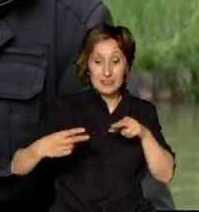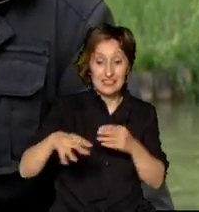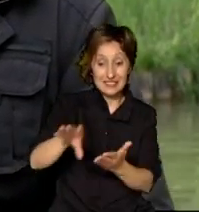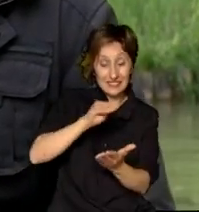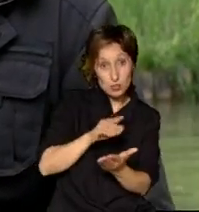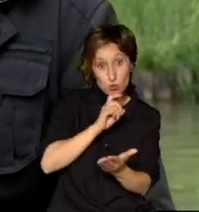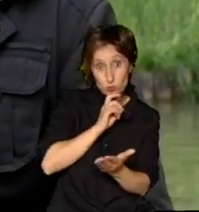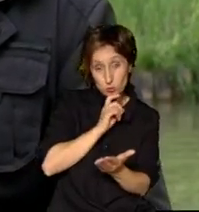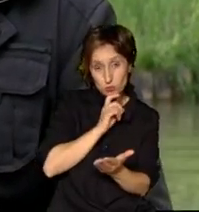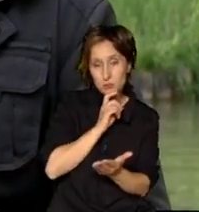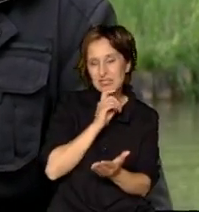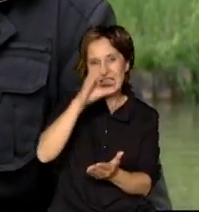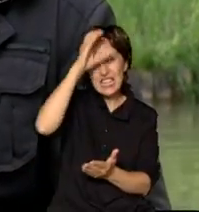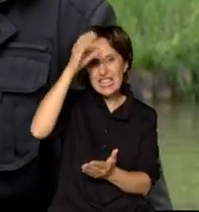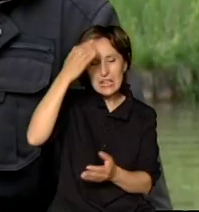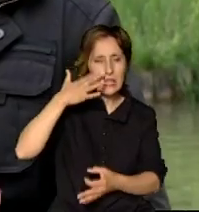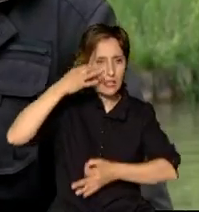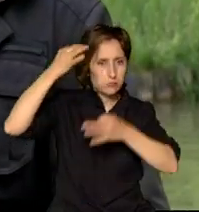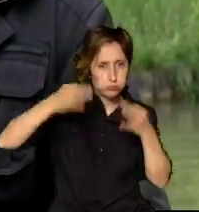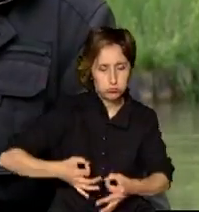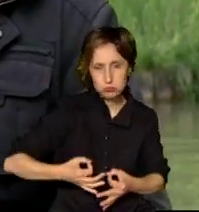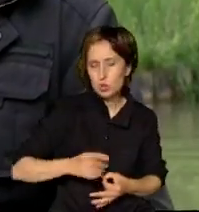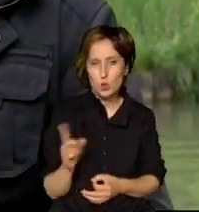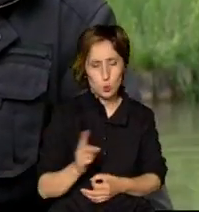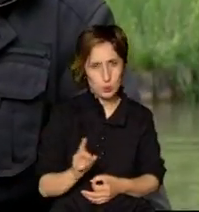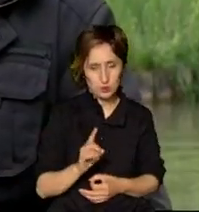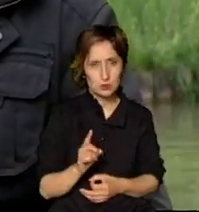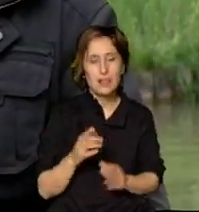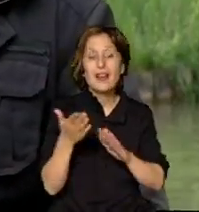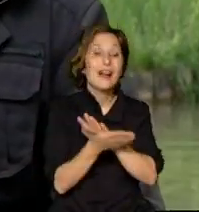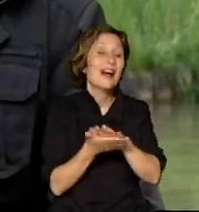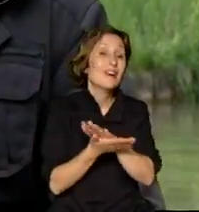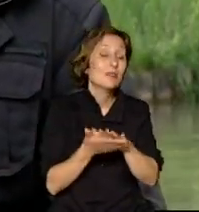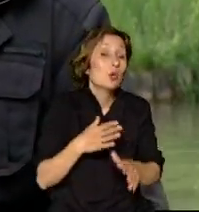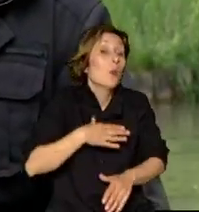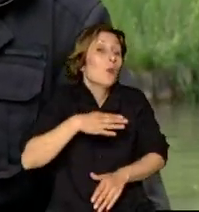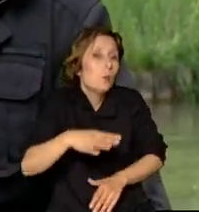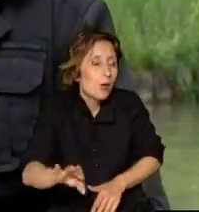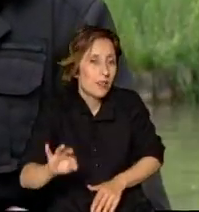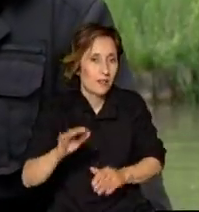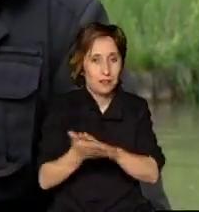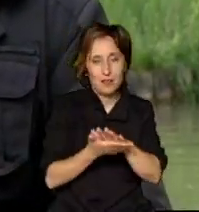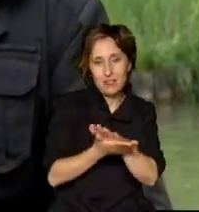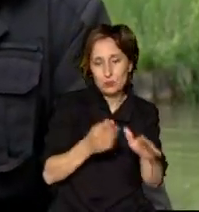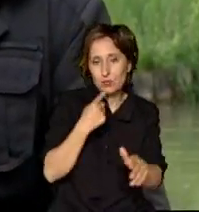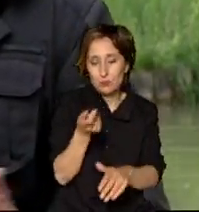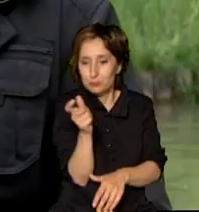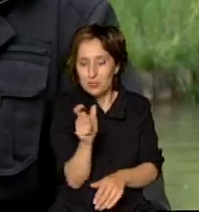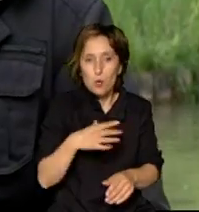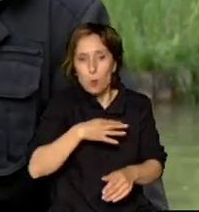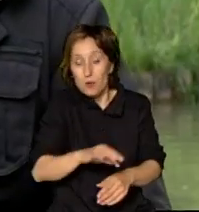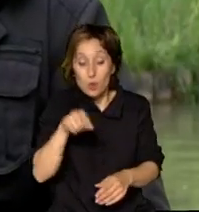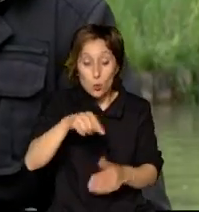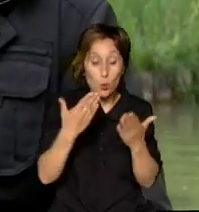predictor, no es una ciencia cierta, es decir, de hecho cada vez tendemos a hablar más de probabilidades, ¿no? Probabilidad de que en un